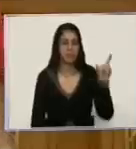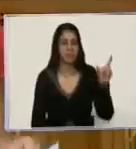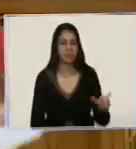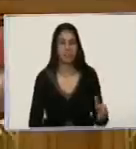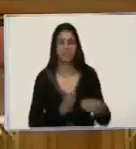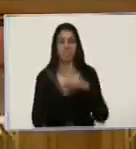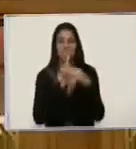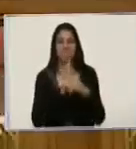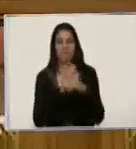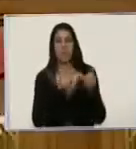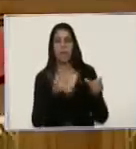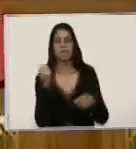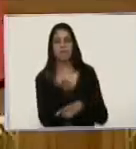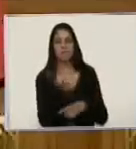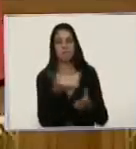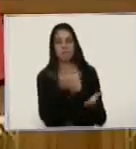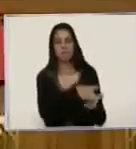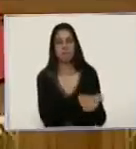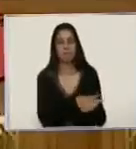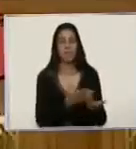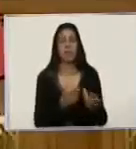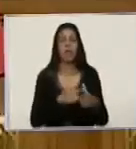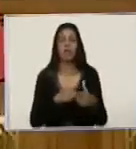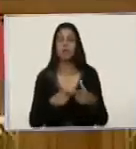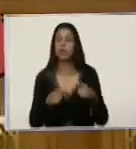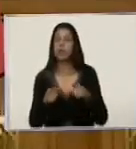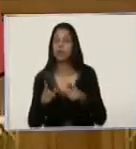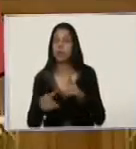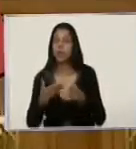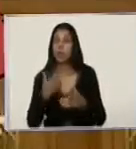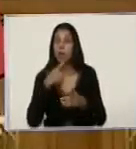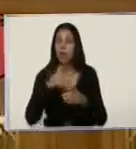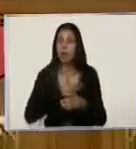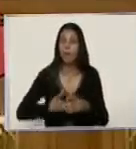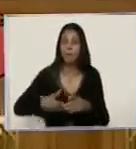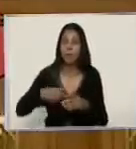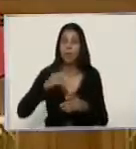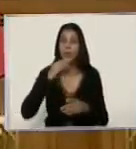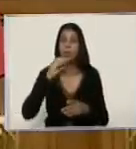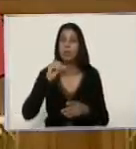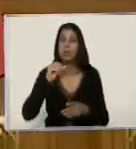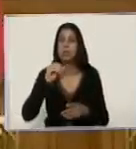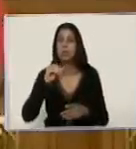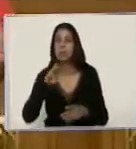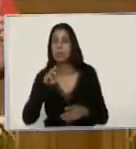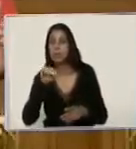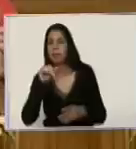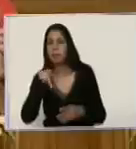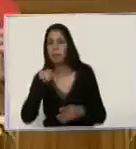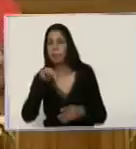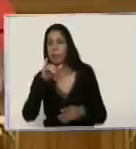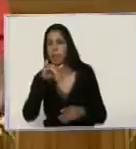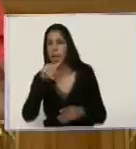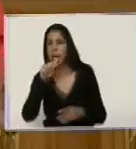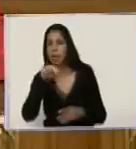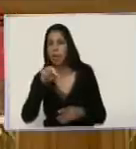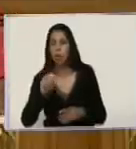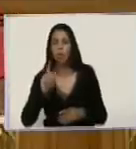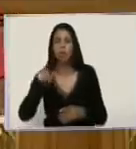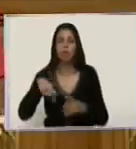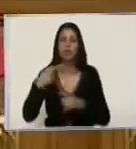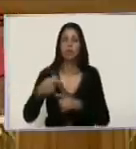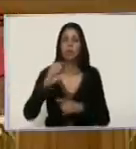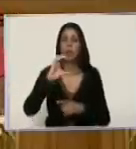Un estorbo. ¿Ah? Entonces, Cipriano Castro es un cabito, el cabito, ¿verdad? Y Carlos Delgado Chalbó no